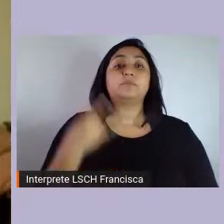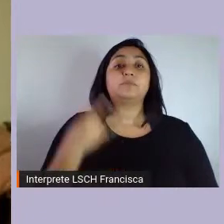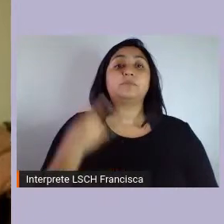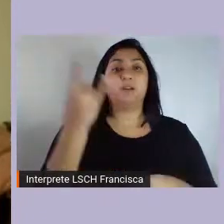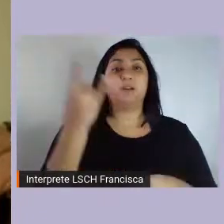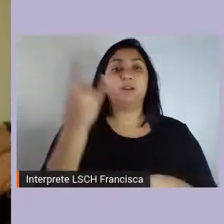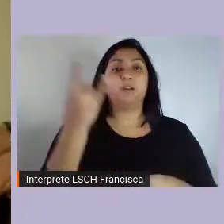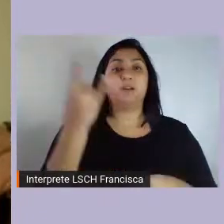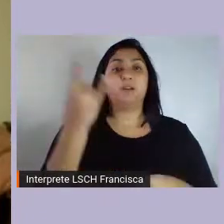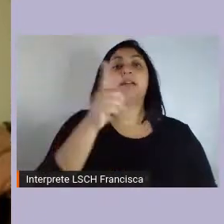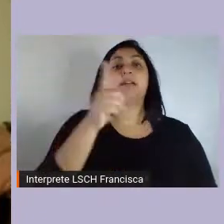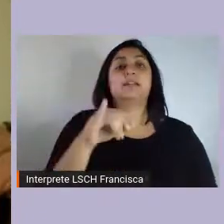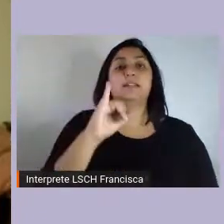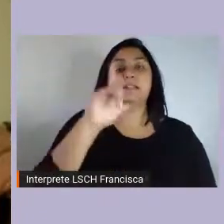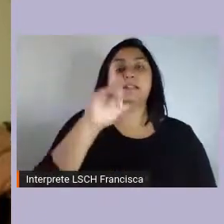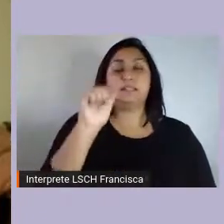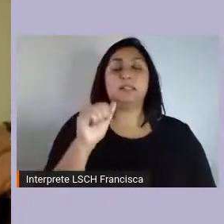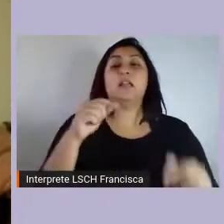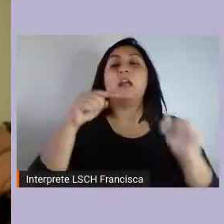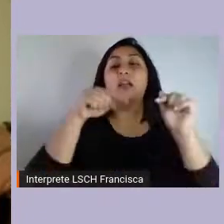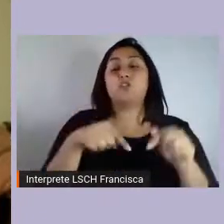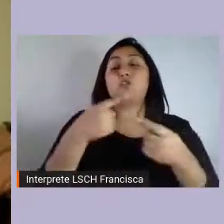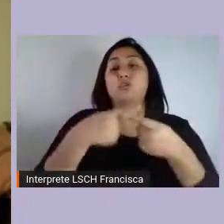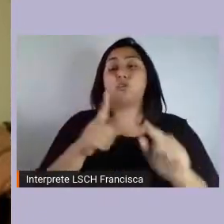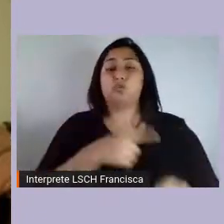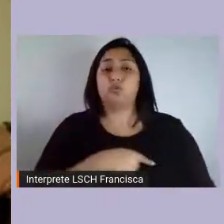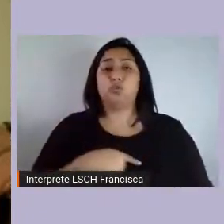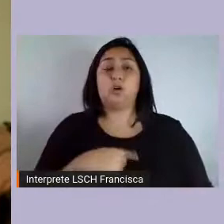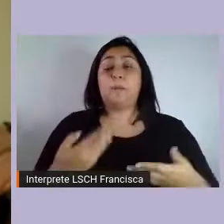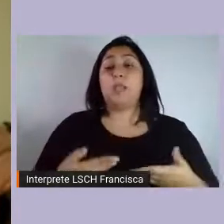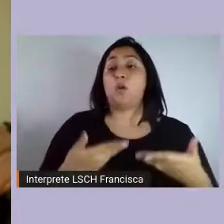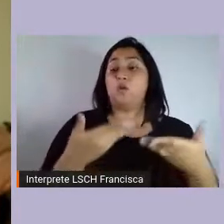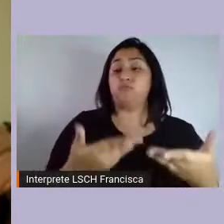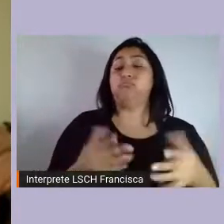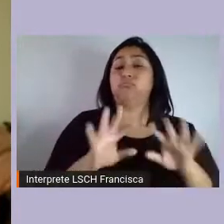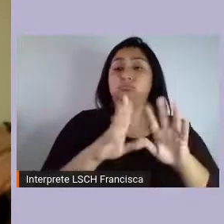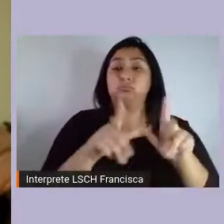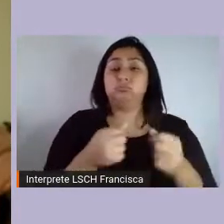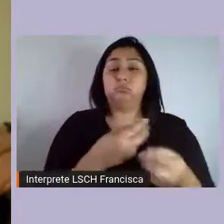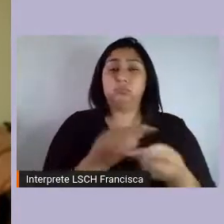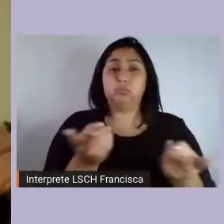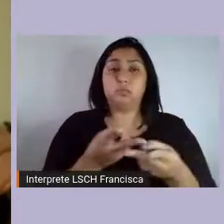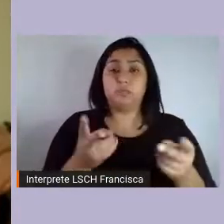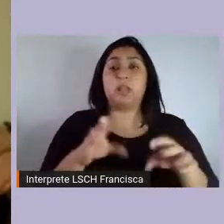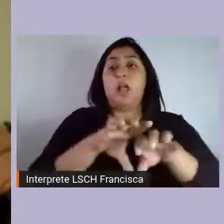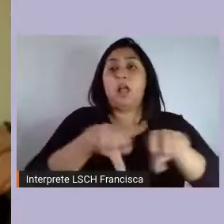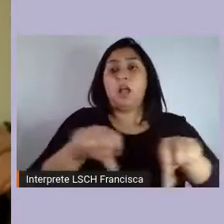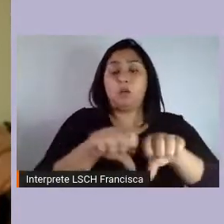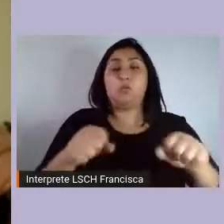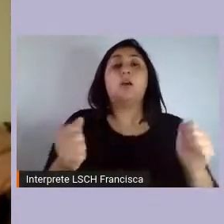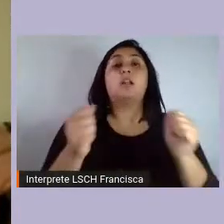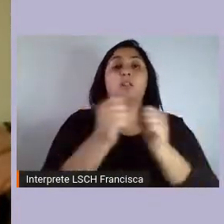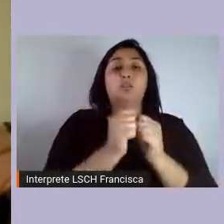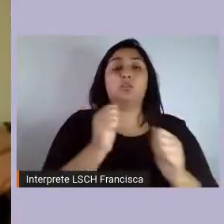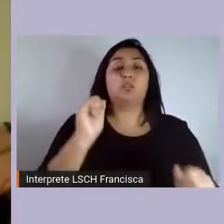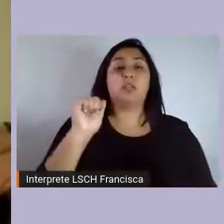día son ediciones UC, le ofrece a la familia publicarla y llegan a un acuerdo con Ángel